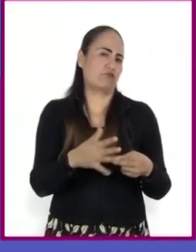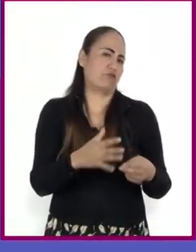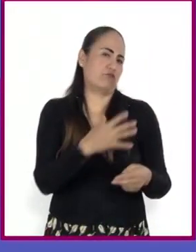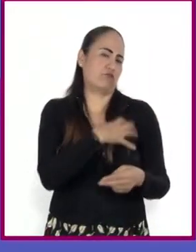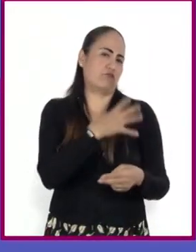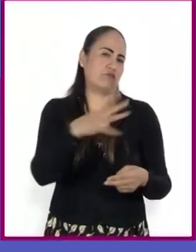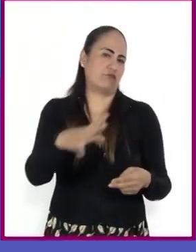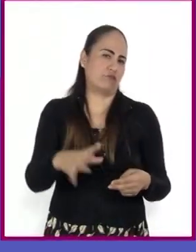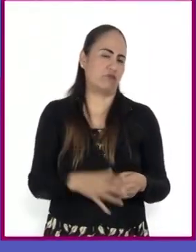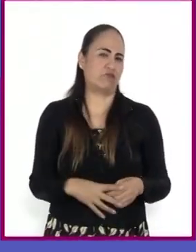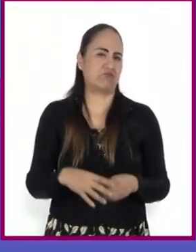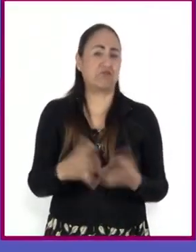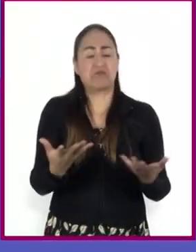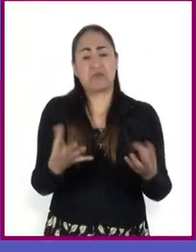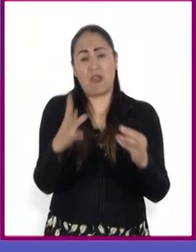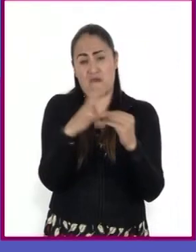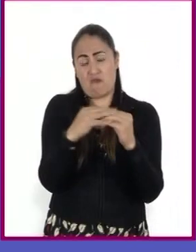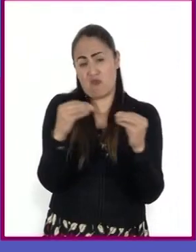Fruto.